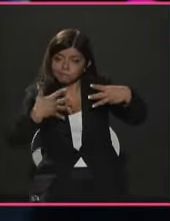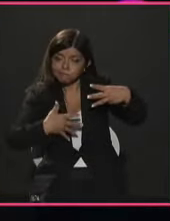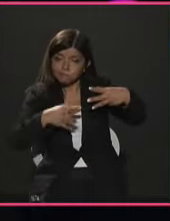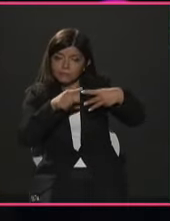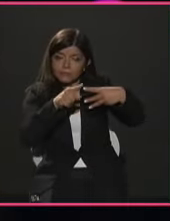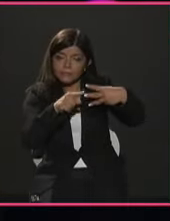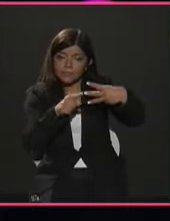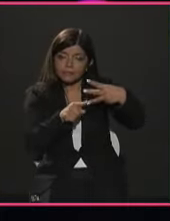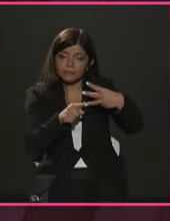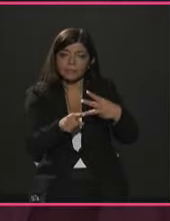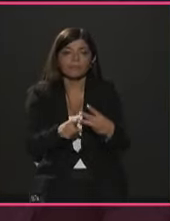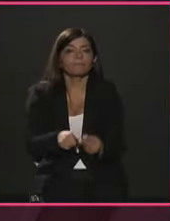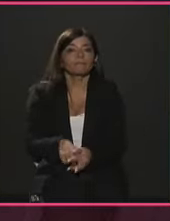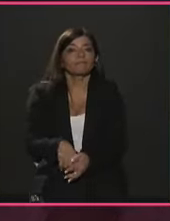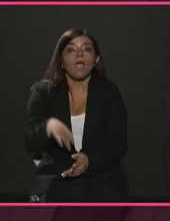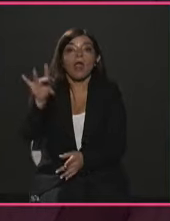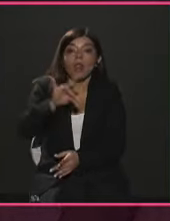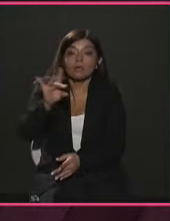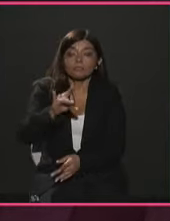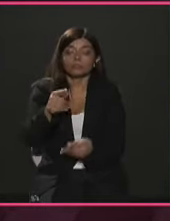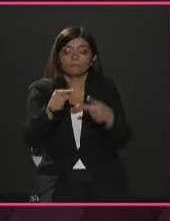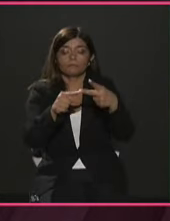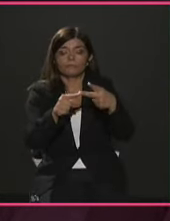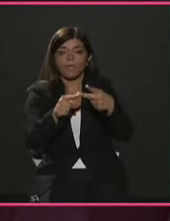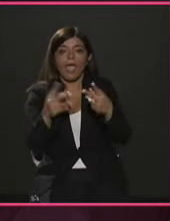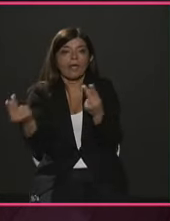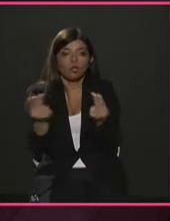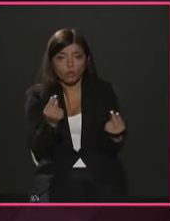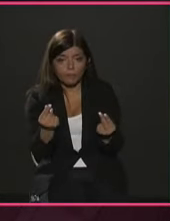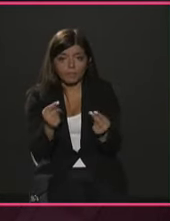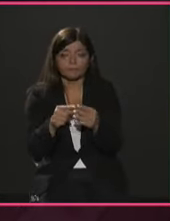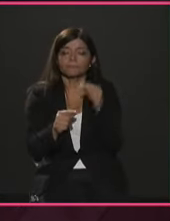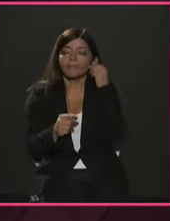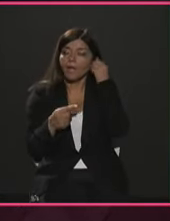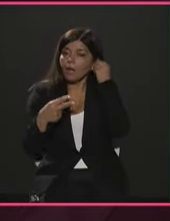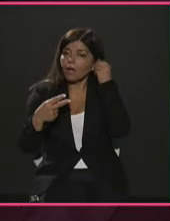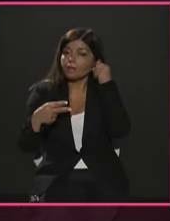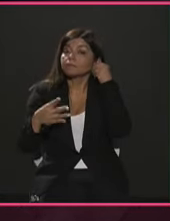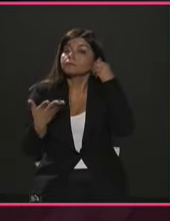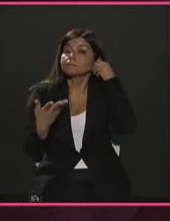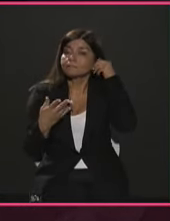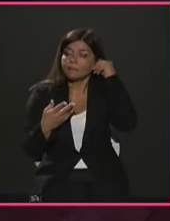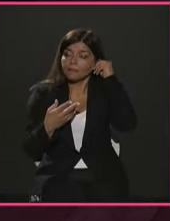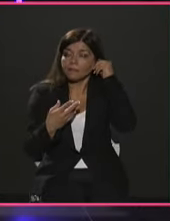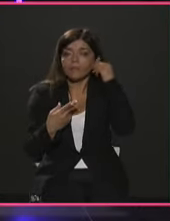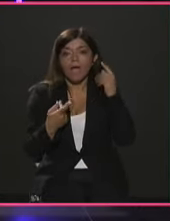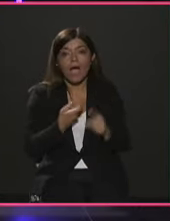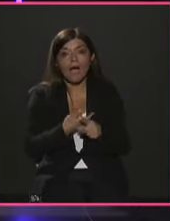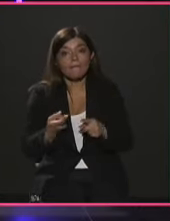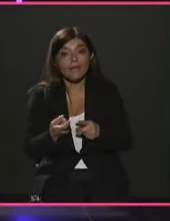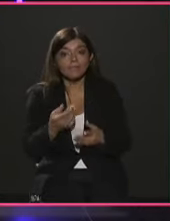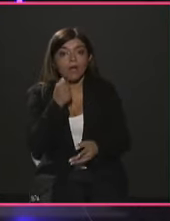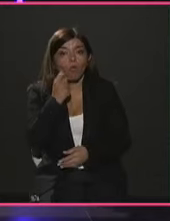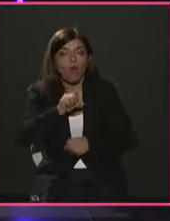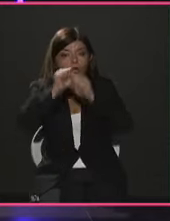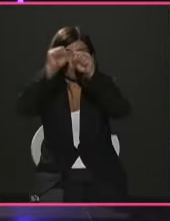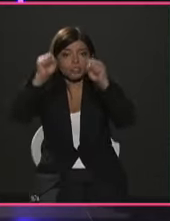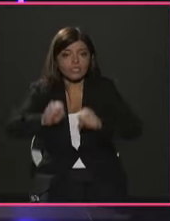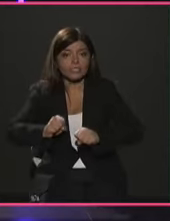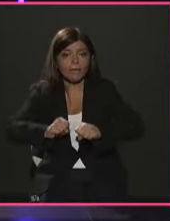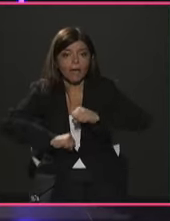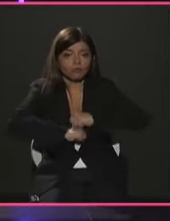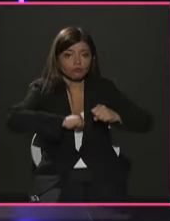tresa y nuestras elecciones y economía porque la verer es que los sistemas construidos por los